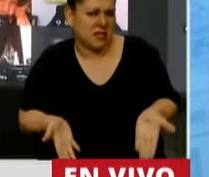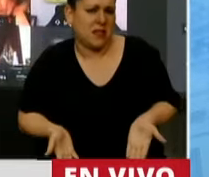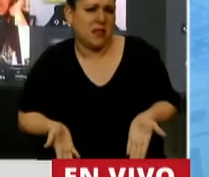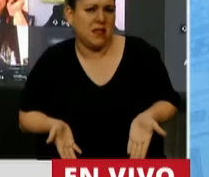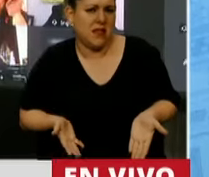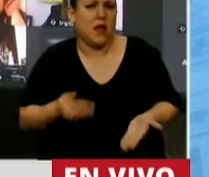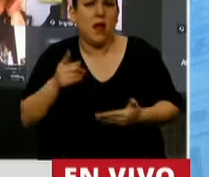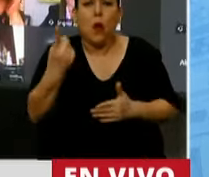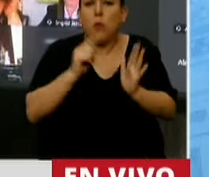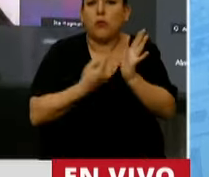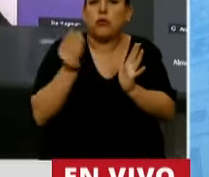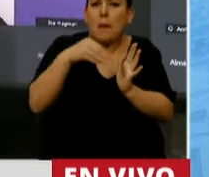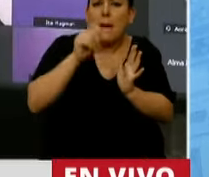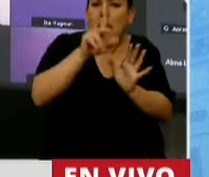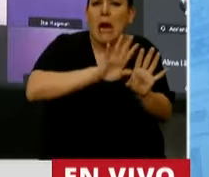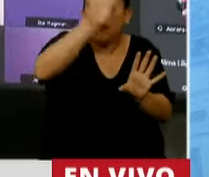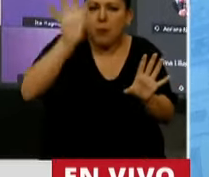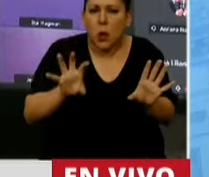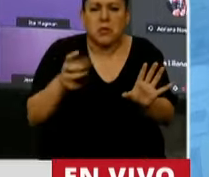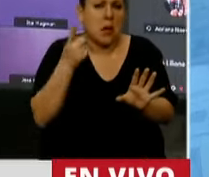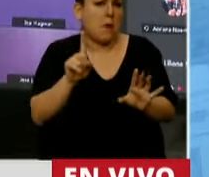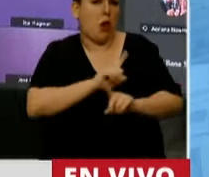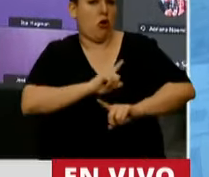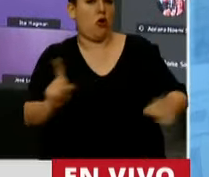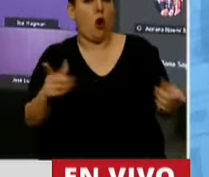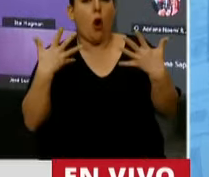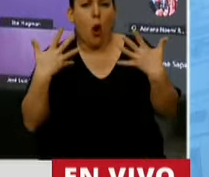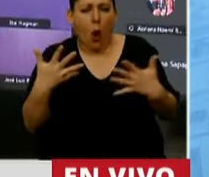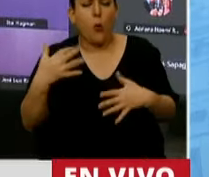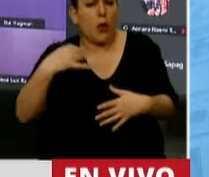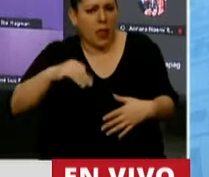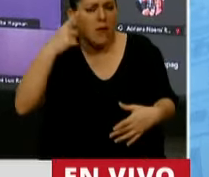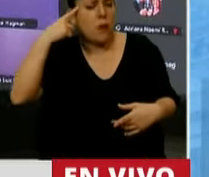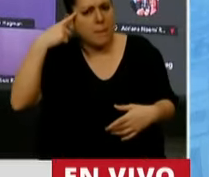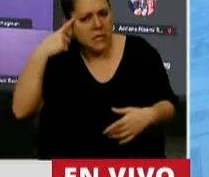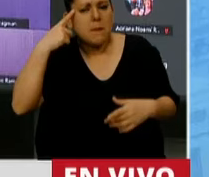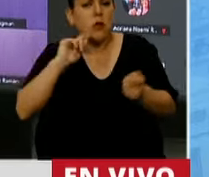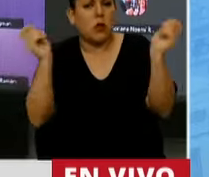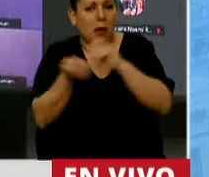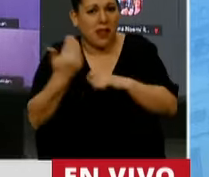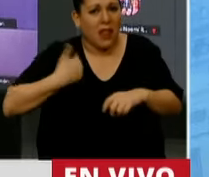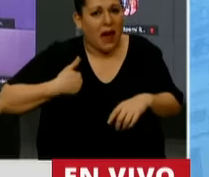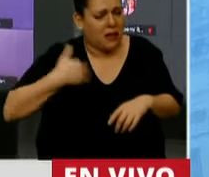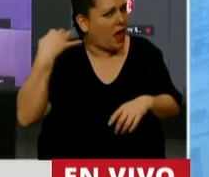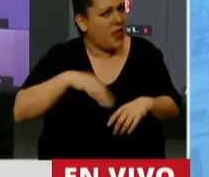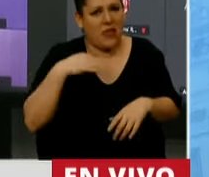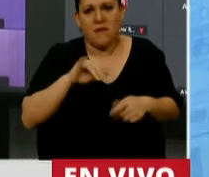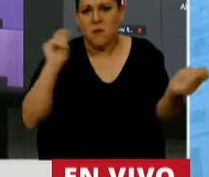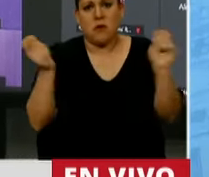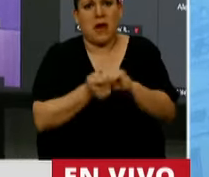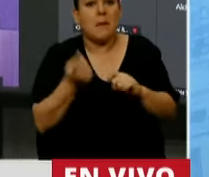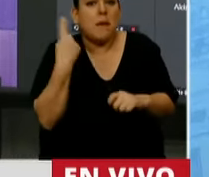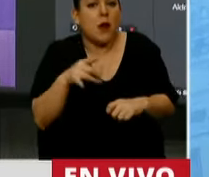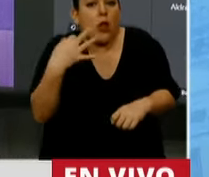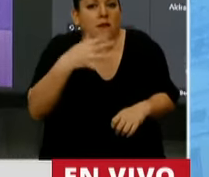de un punto más para una provincia más, menos, no. Claro que tenemos que cambiar la visión del país, pero para cambiar la visión del país tenemos que entender el